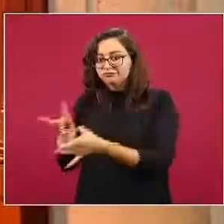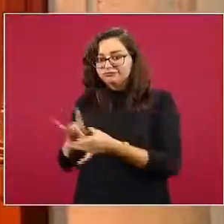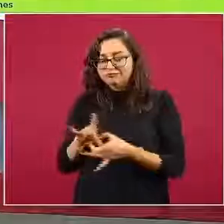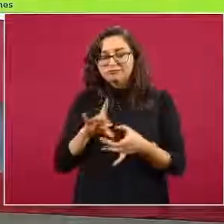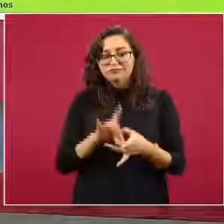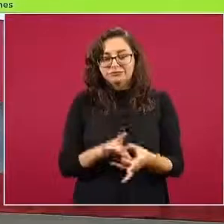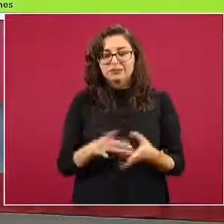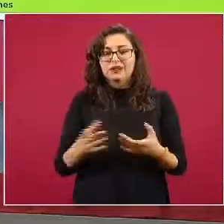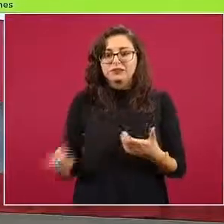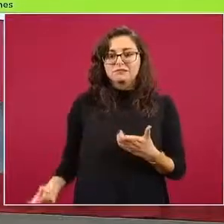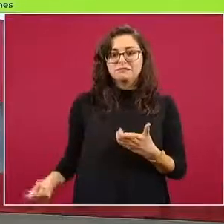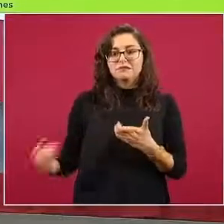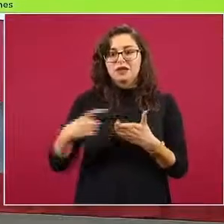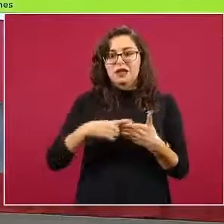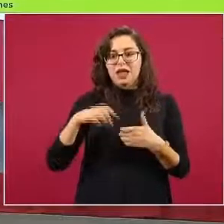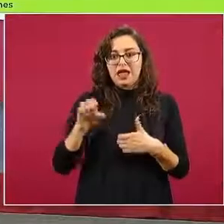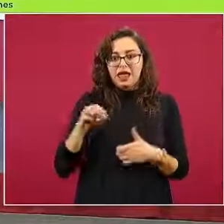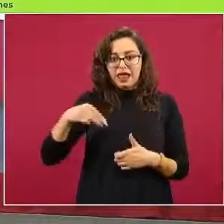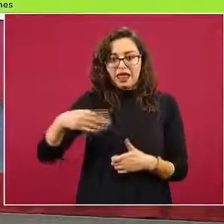la EMPA. La que sigue.